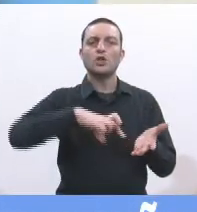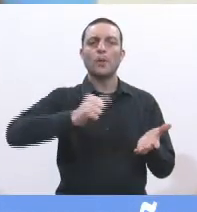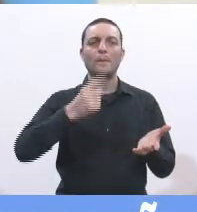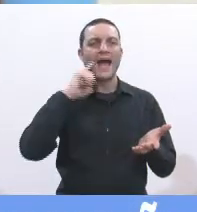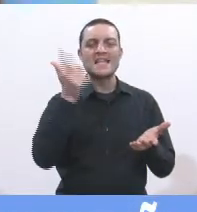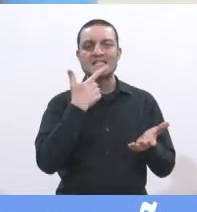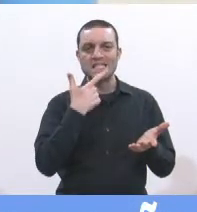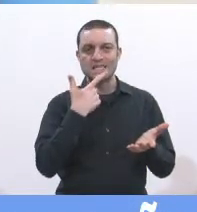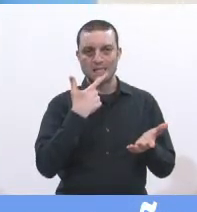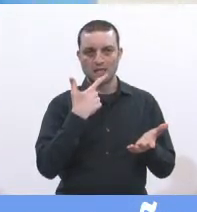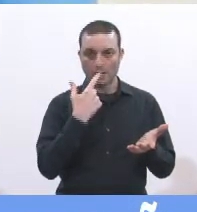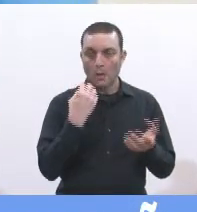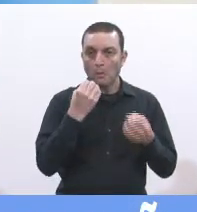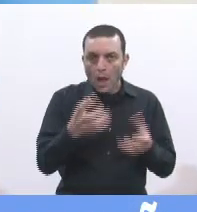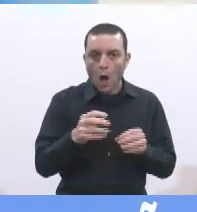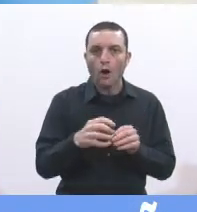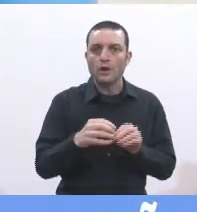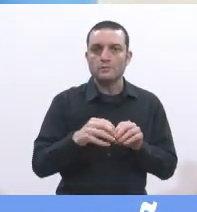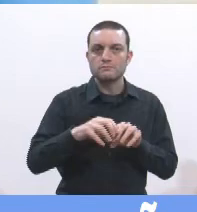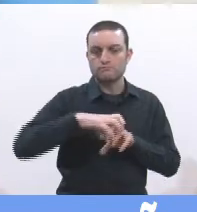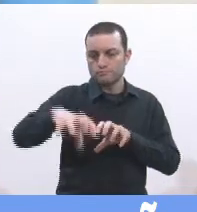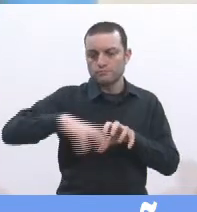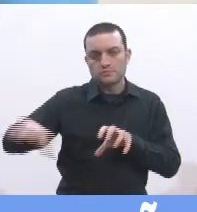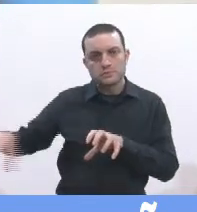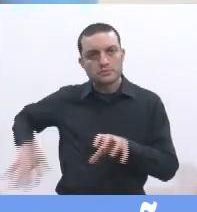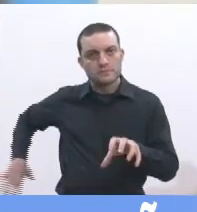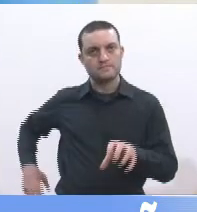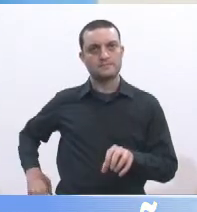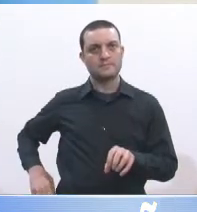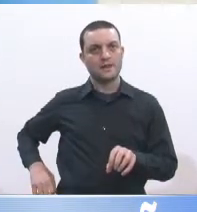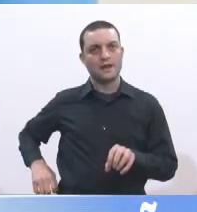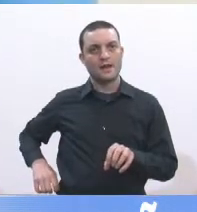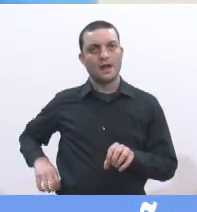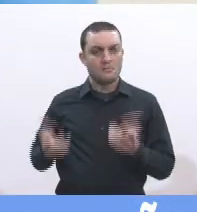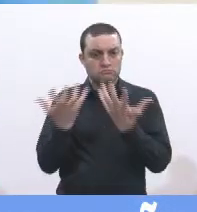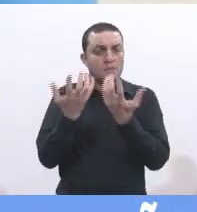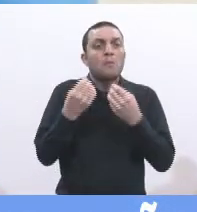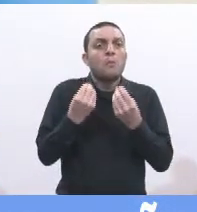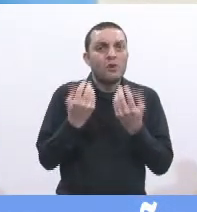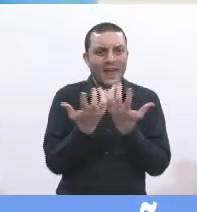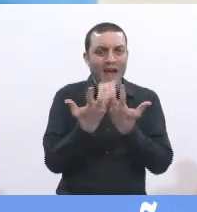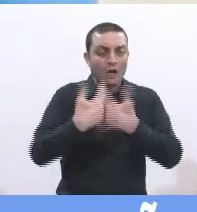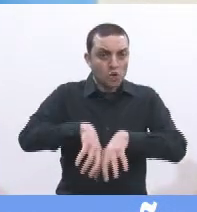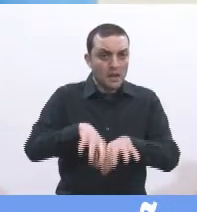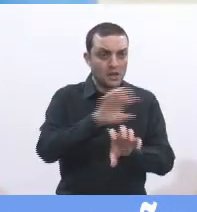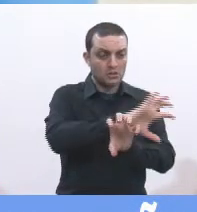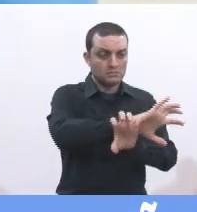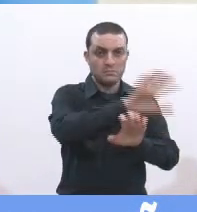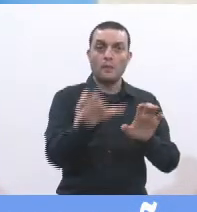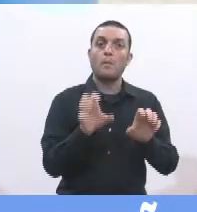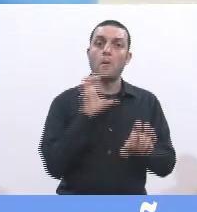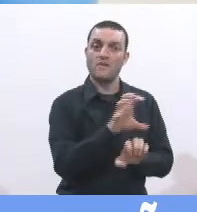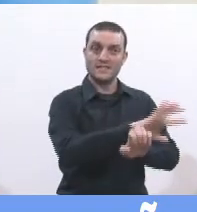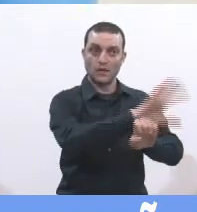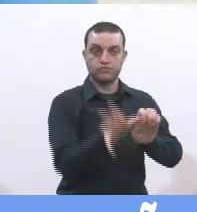Buenos Aires? ¿Por qué no le incluyen la coparticipación del impuesto país de una forma automática, coparticipable, que quede a través del